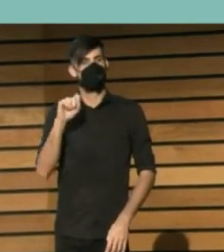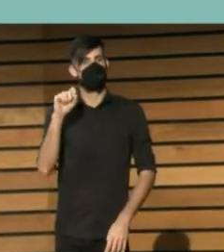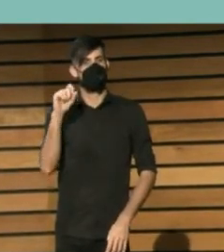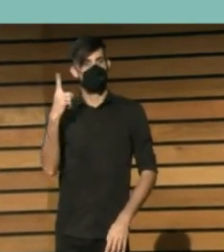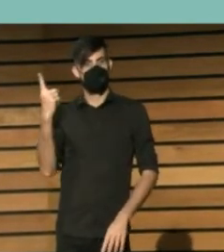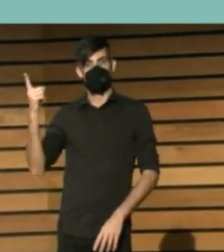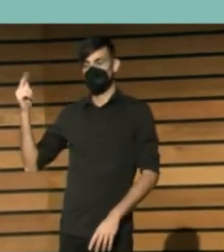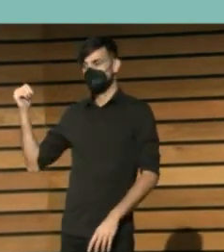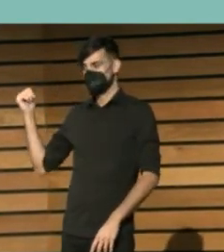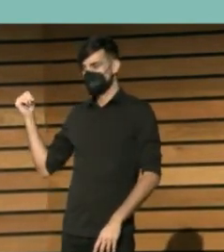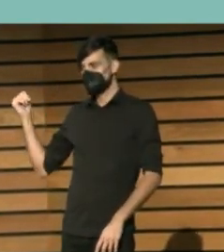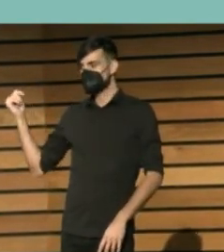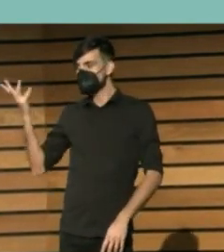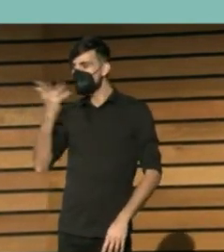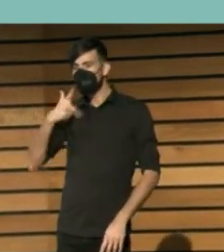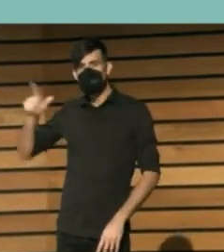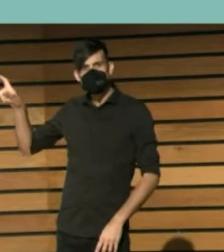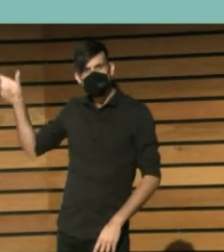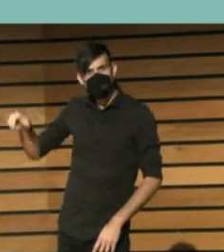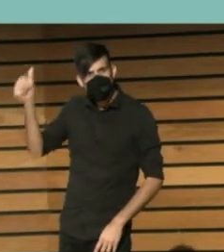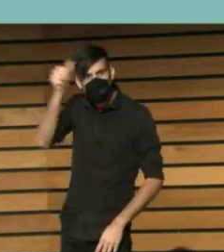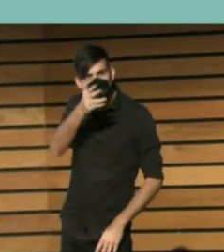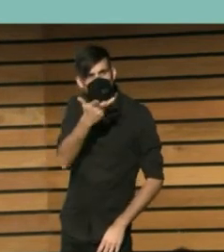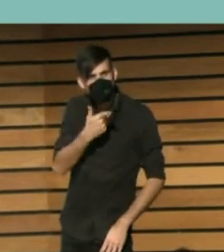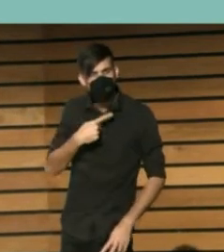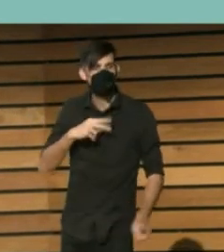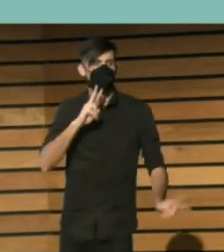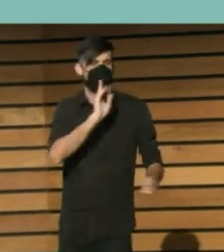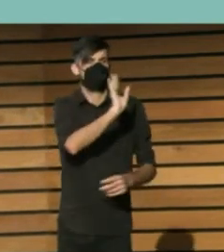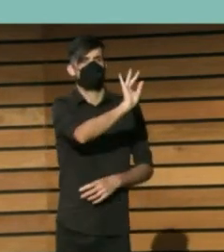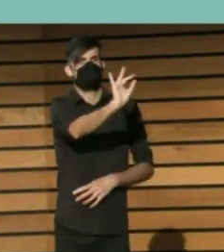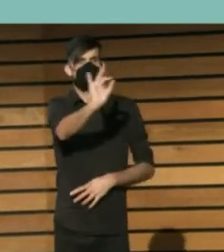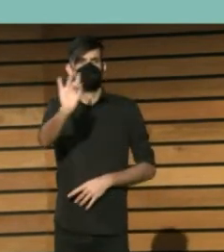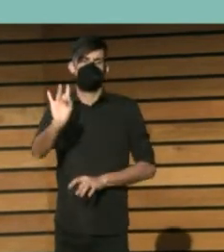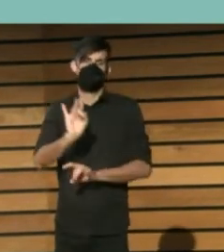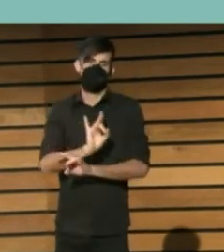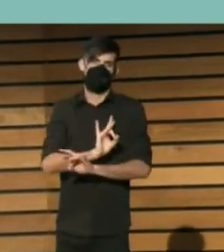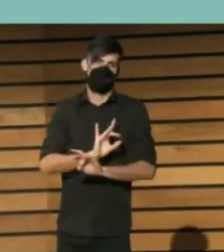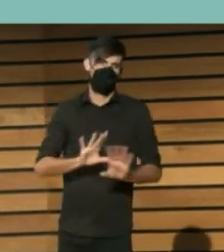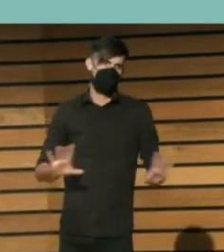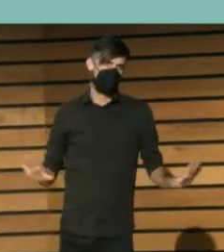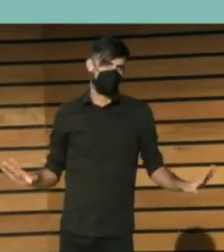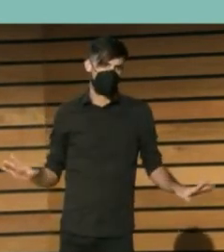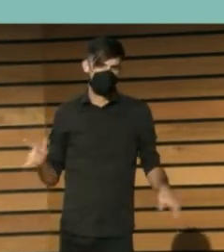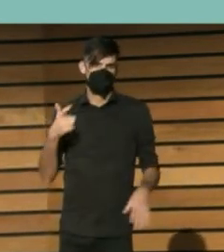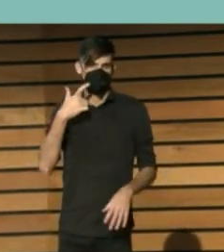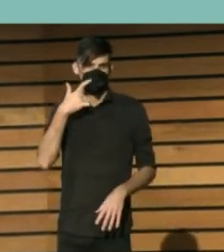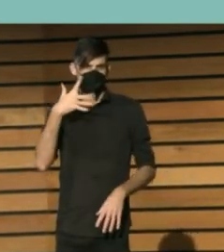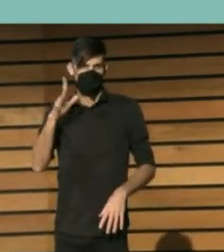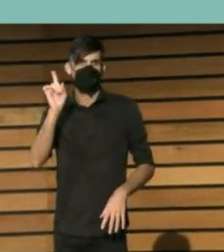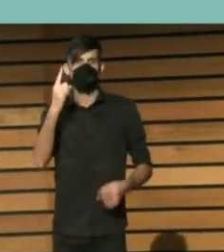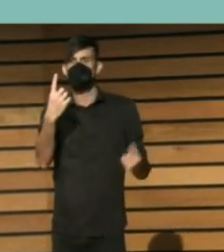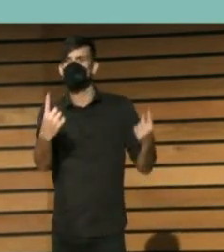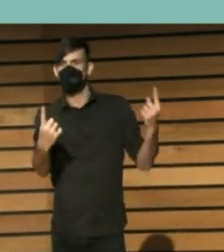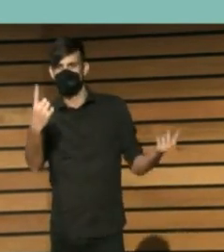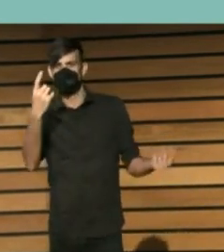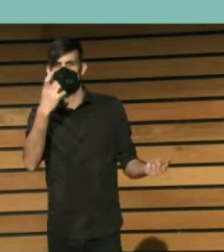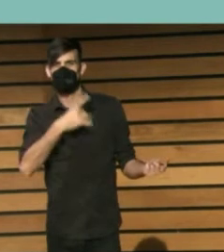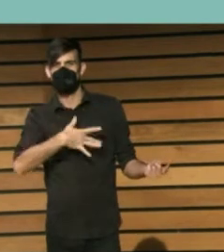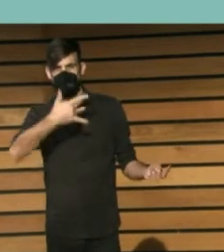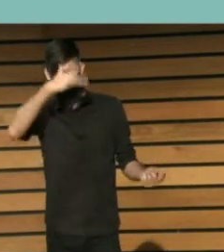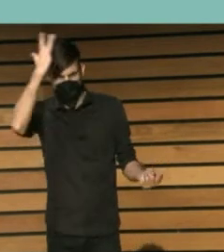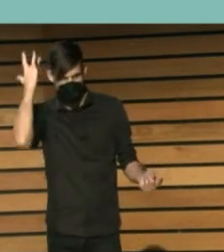y preguntaros si conocéis a este hombre. ¿Lo conocéis? Sí, claro. Ya. También pintáis canas algunos de vosotros.